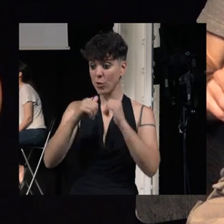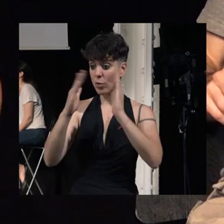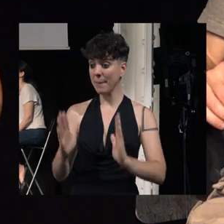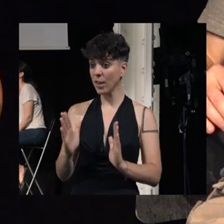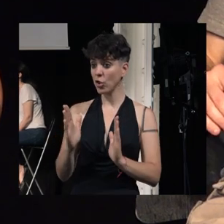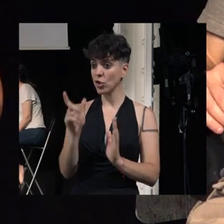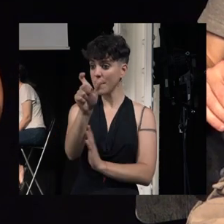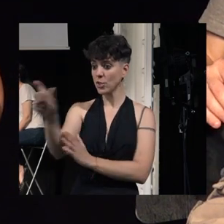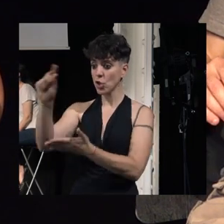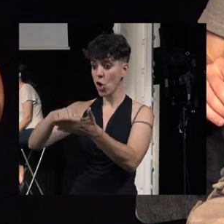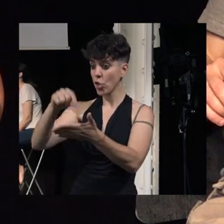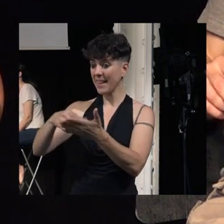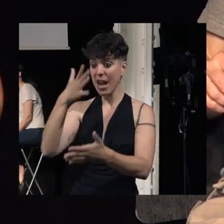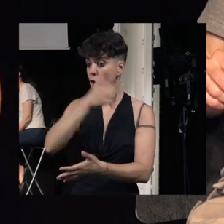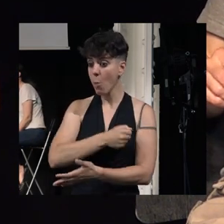gente.